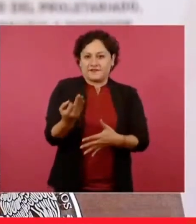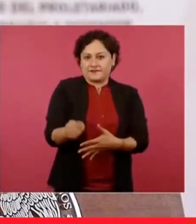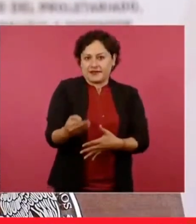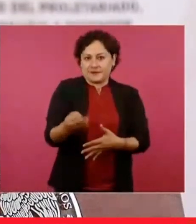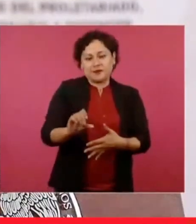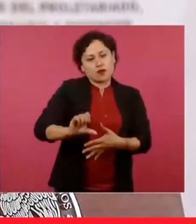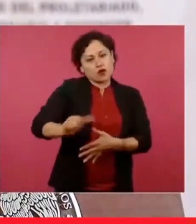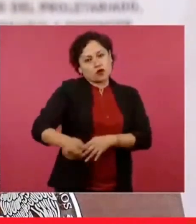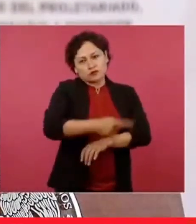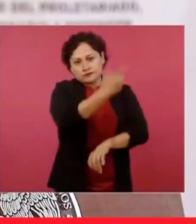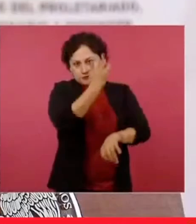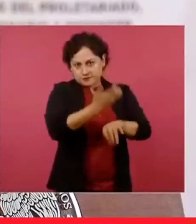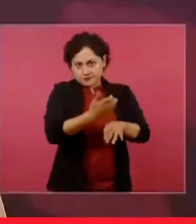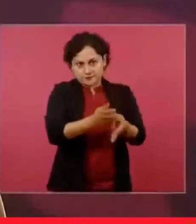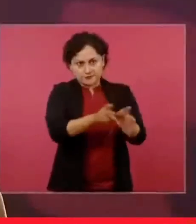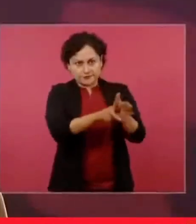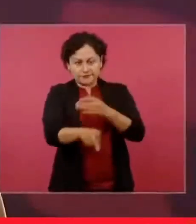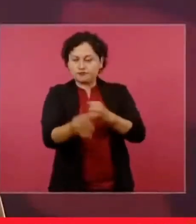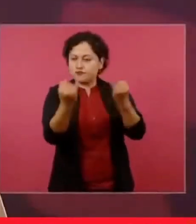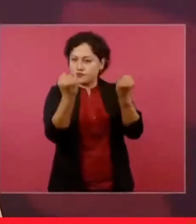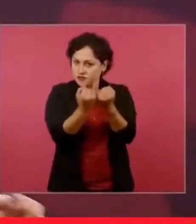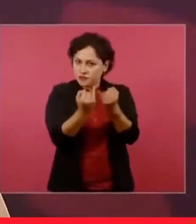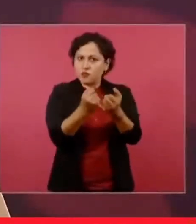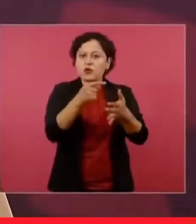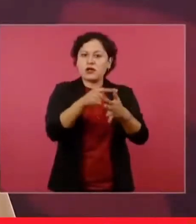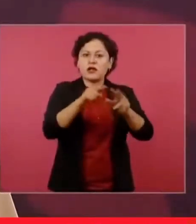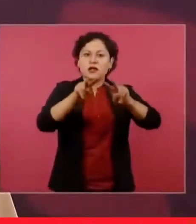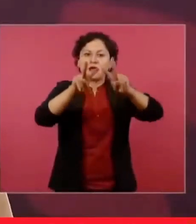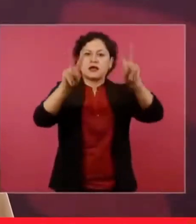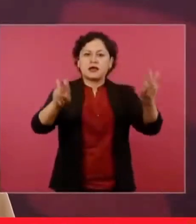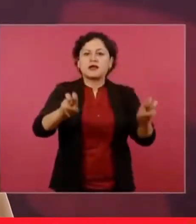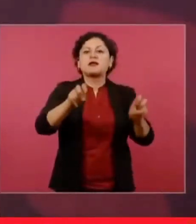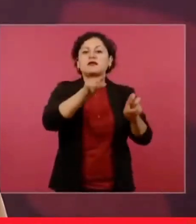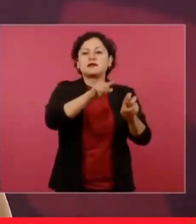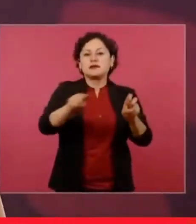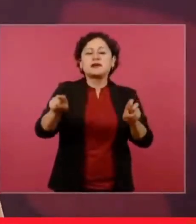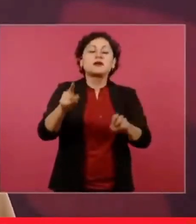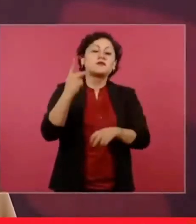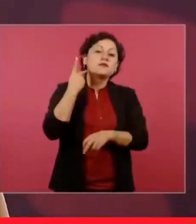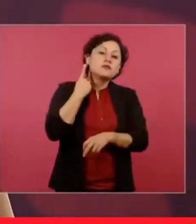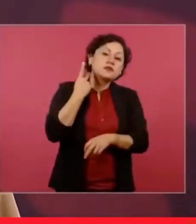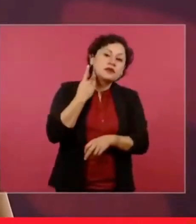Journal publicó un artículo titulado "La política criminal de México de